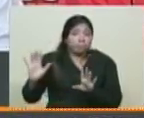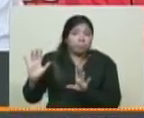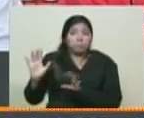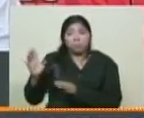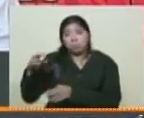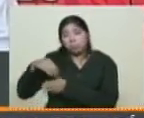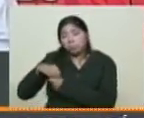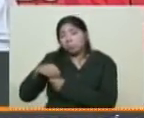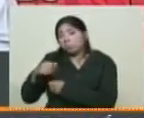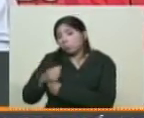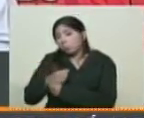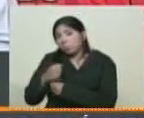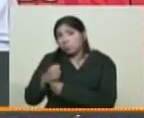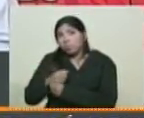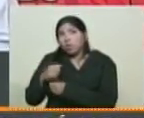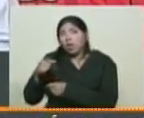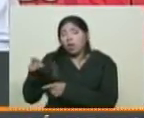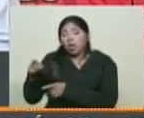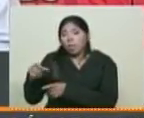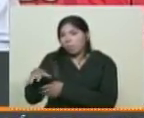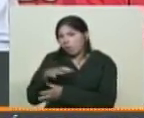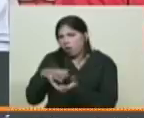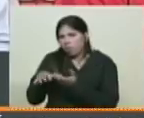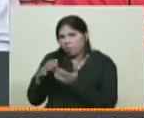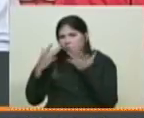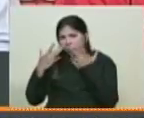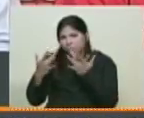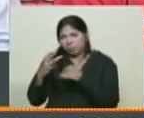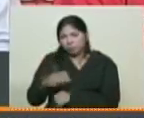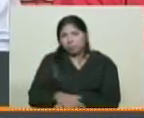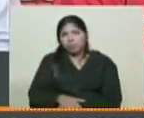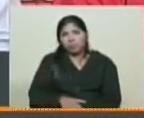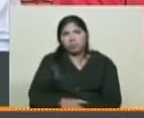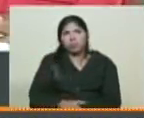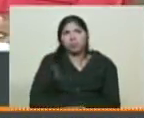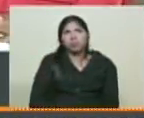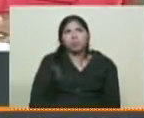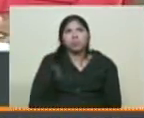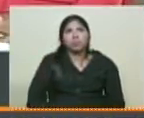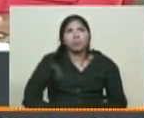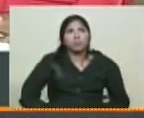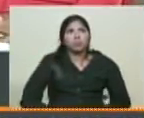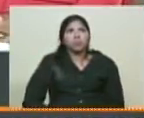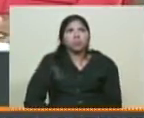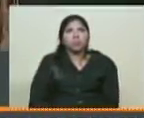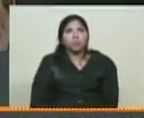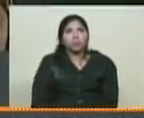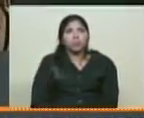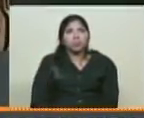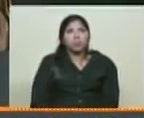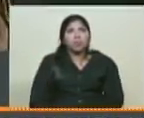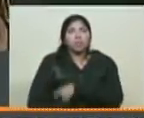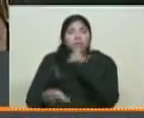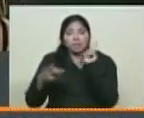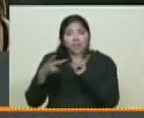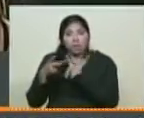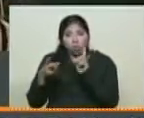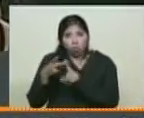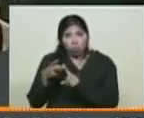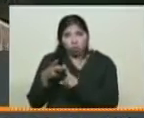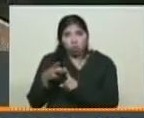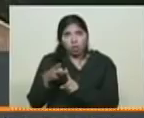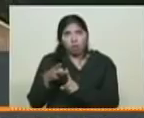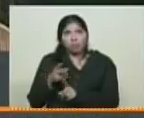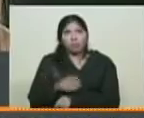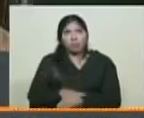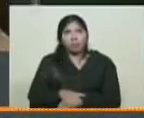inconsistencia otra vez la vuelve a reflejar en el 2018. La segunda pregunta la efectúa Fabiana